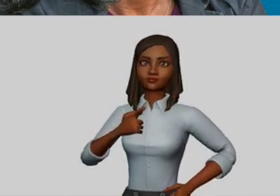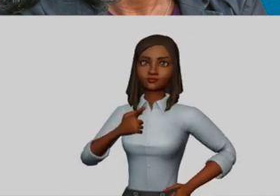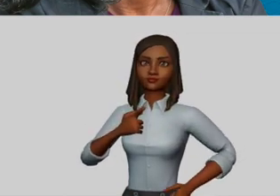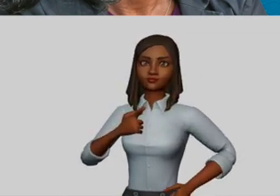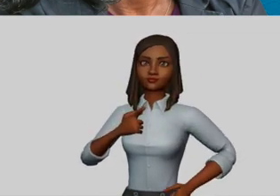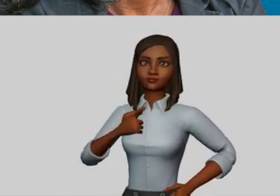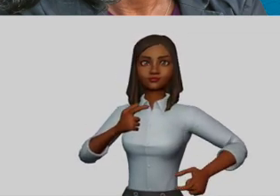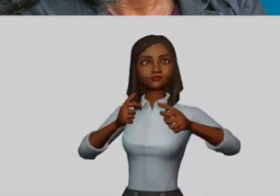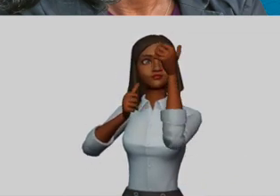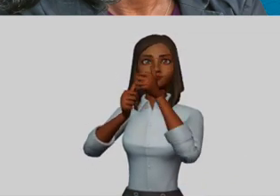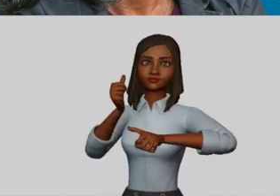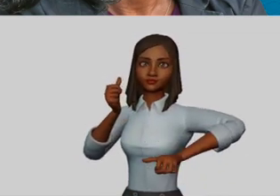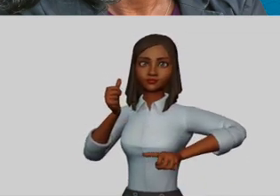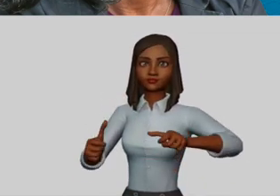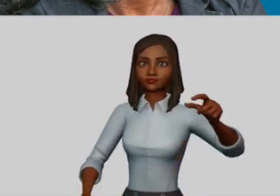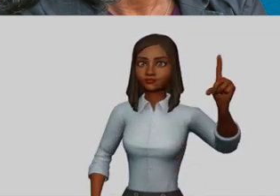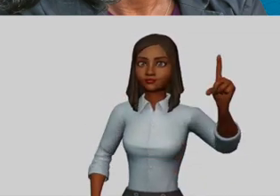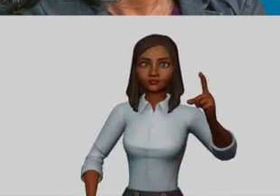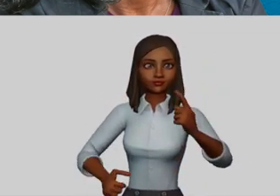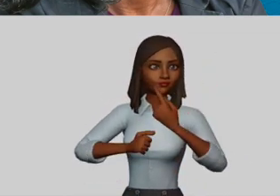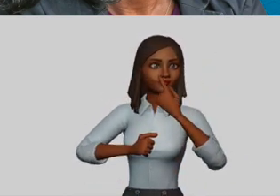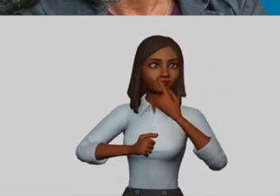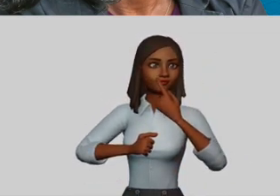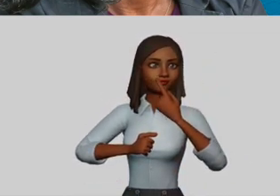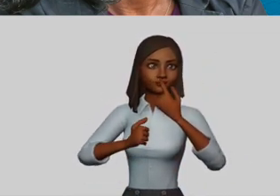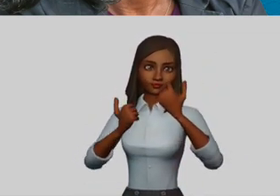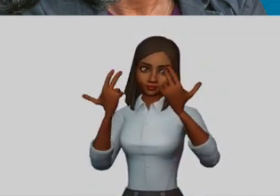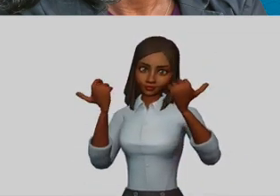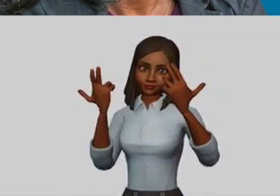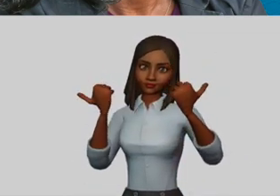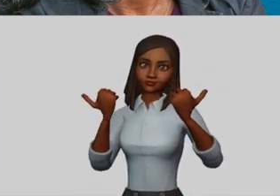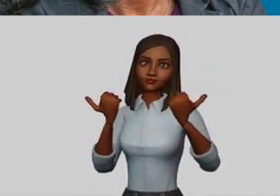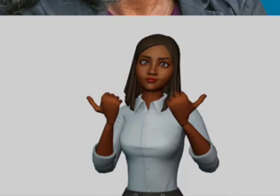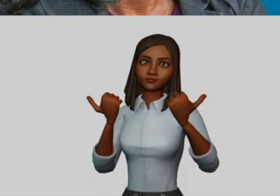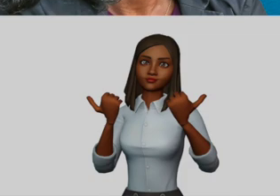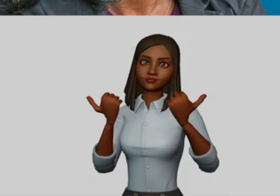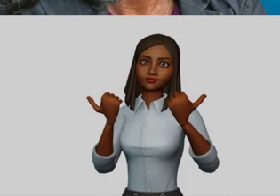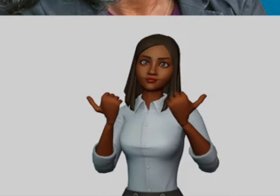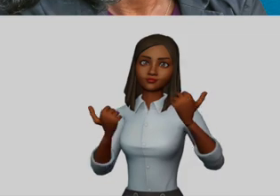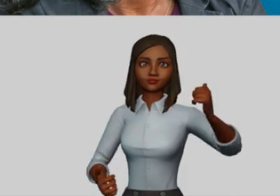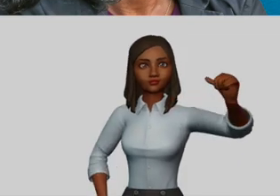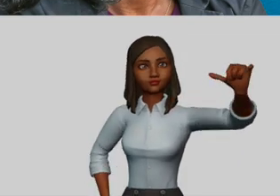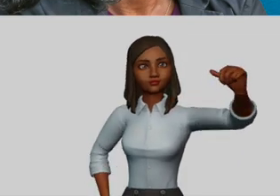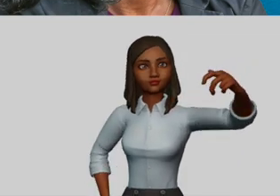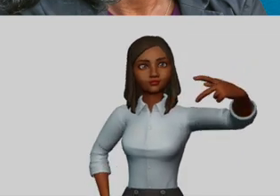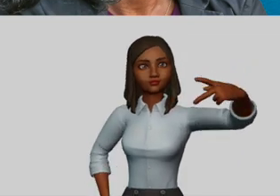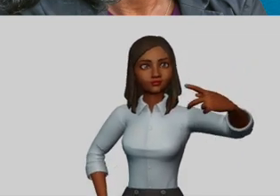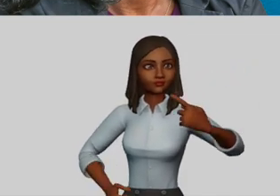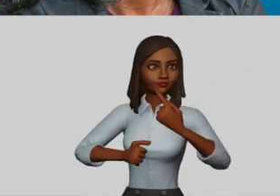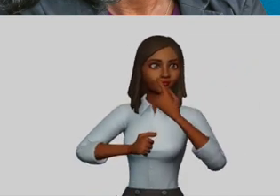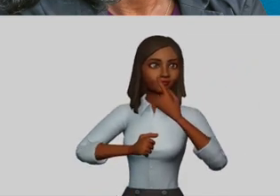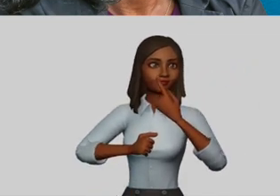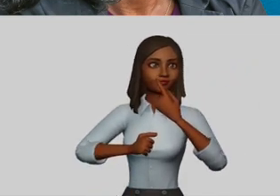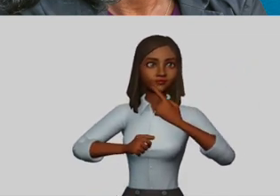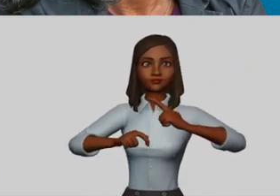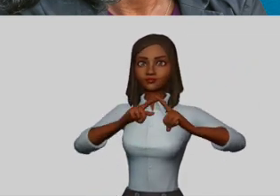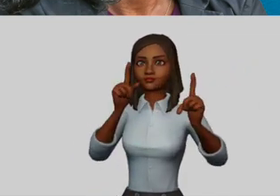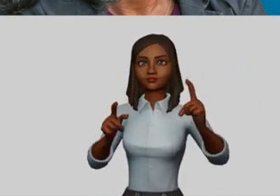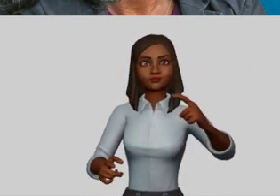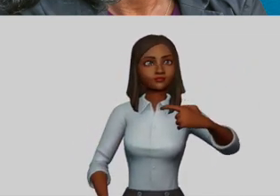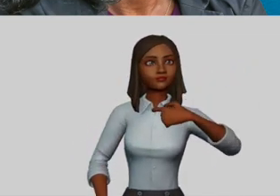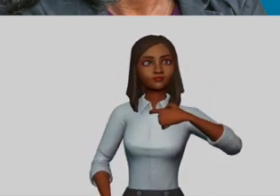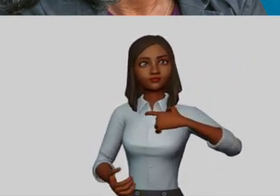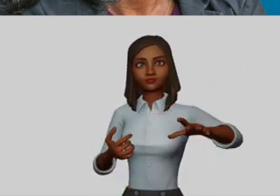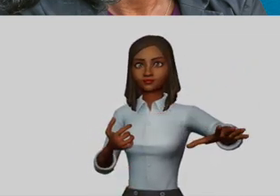mitad. Entonces, nada, él dejó su trabajo en Google, yo dejé mi trabajo en Fanny,